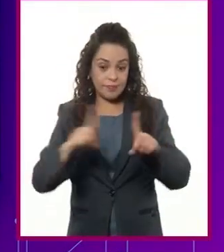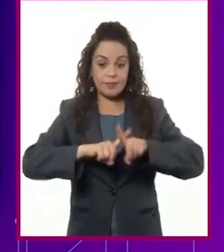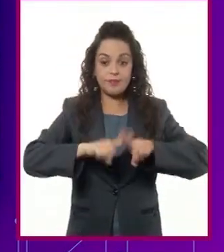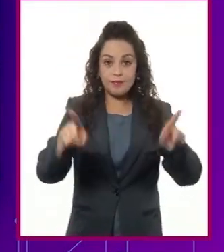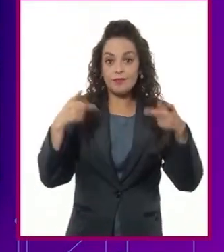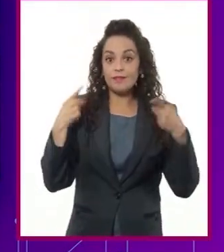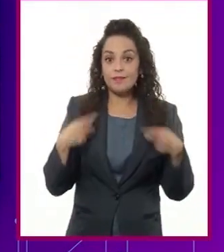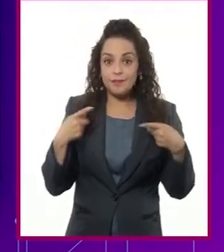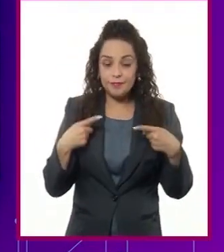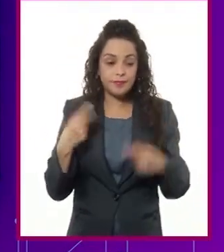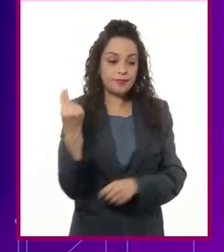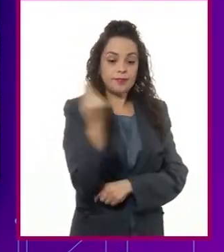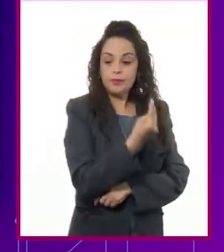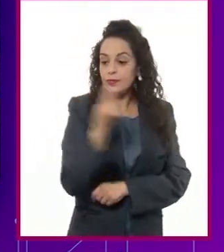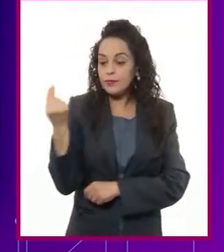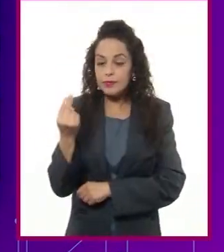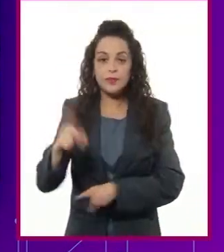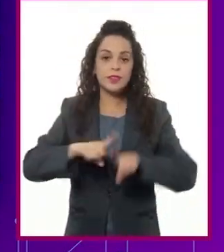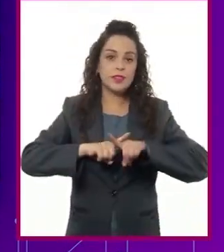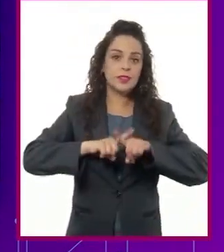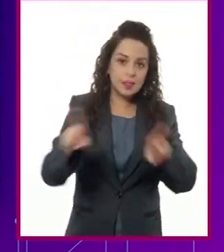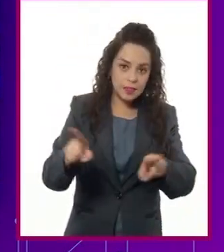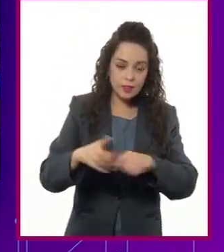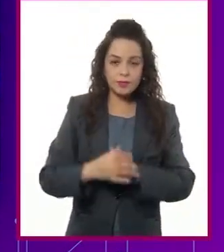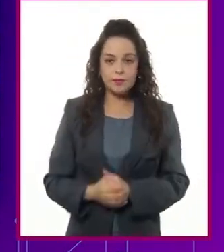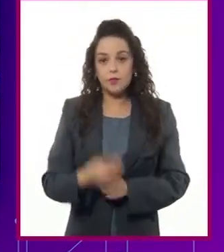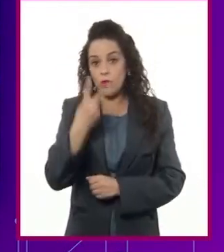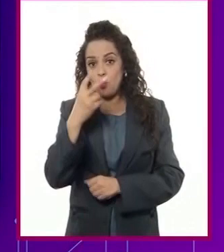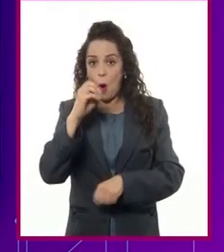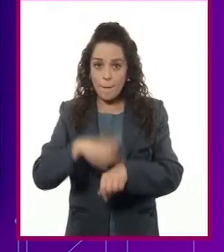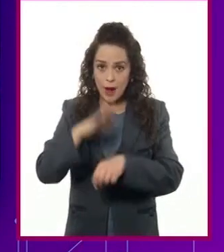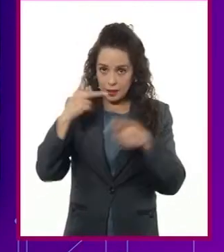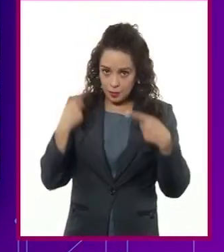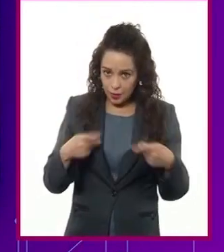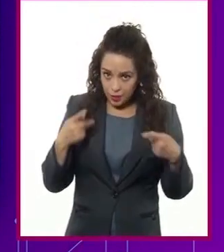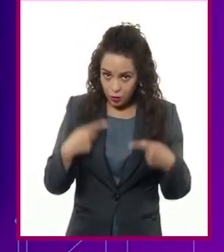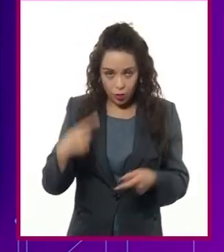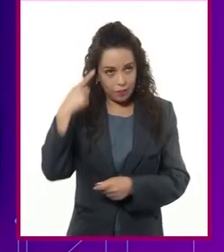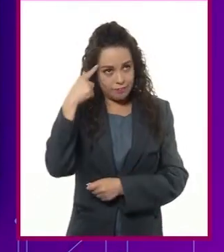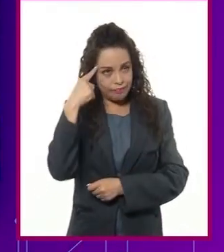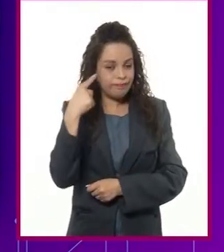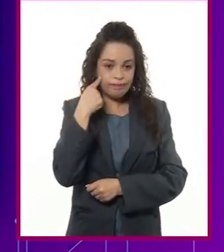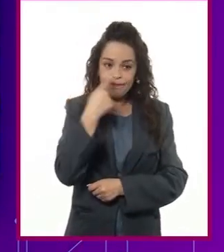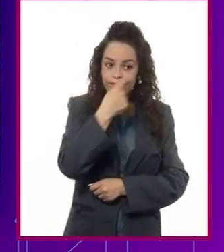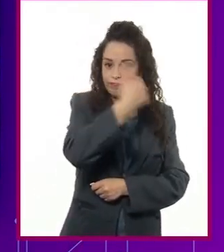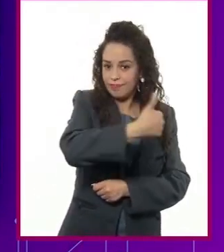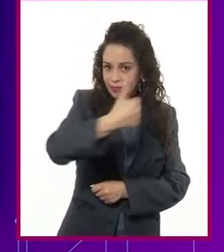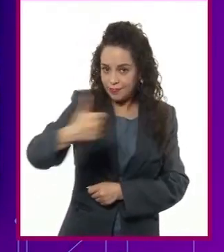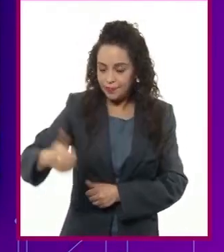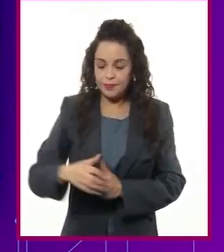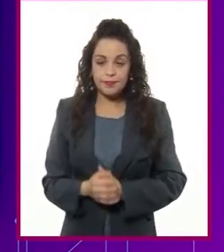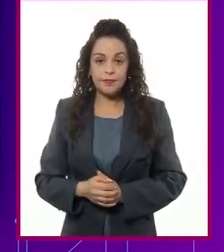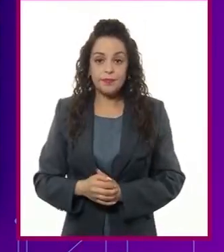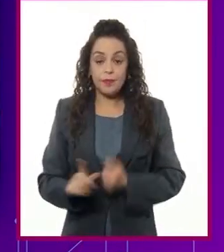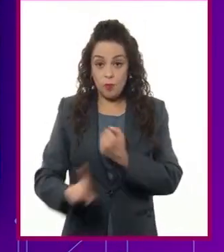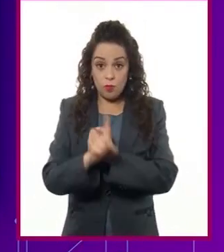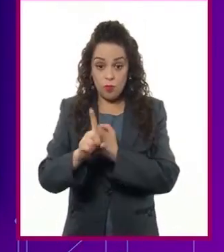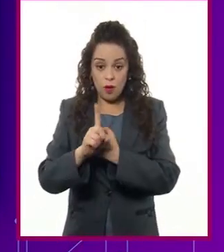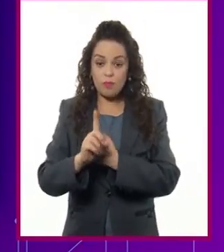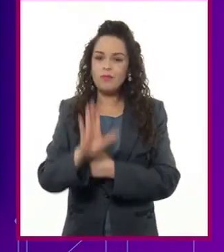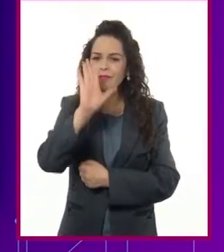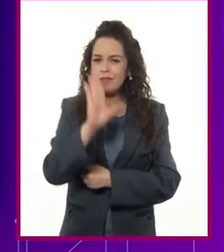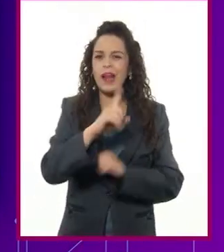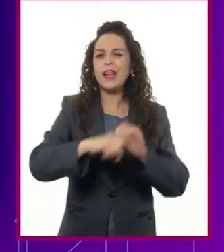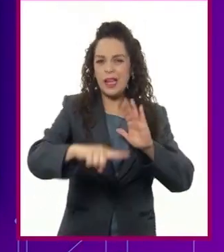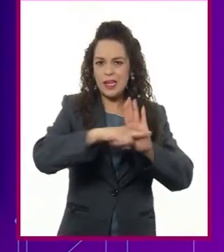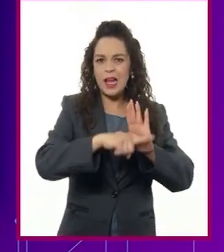notorios, necesidades o valores en pugna entre dos o más personas. Aunque el conflicto suele estar ligado a aspectos negativos